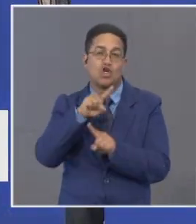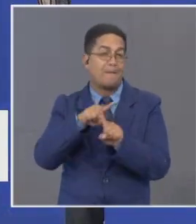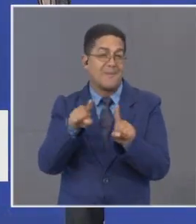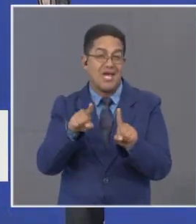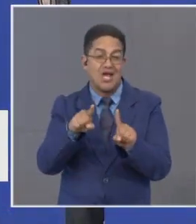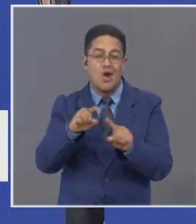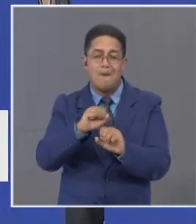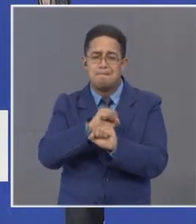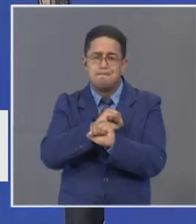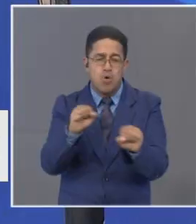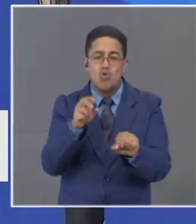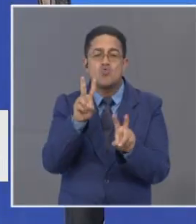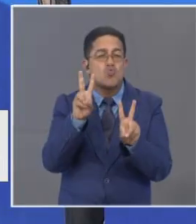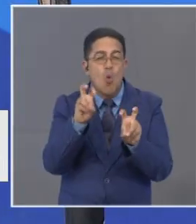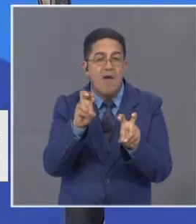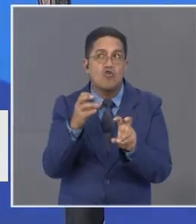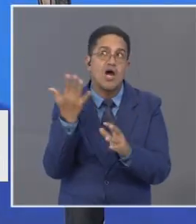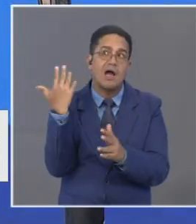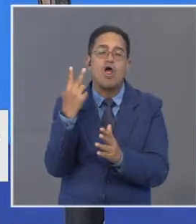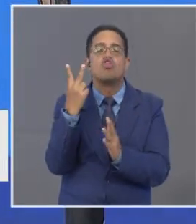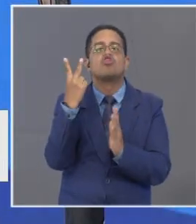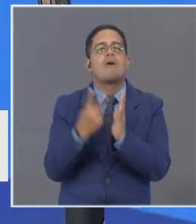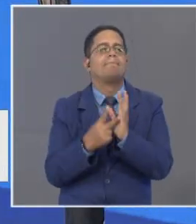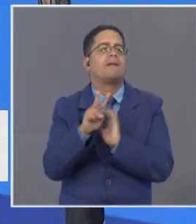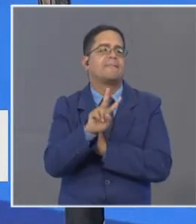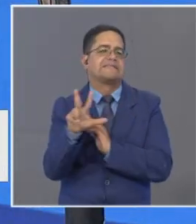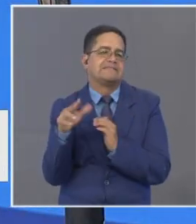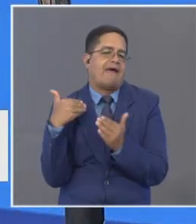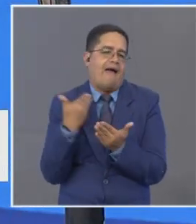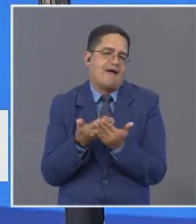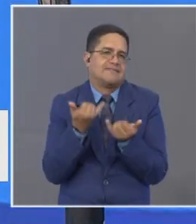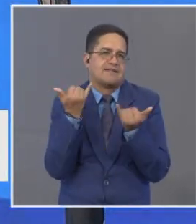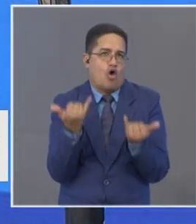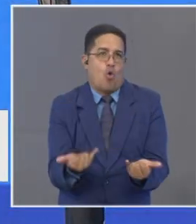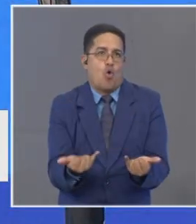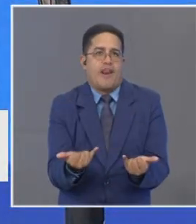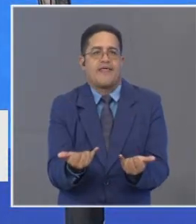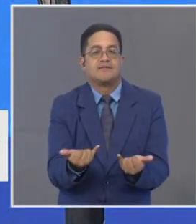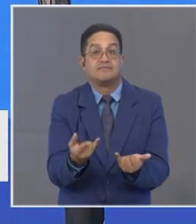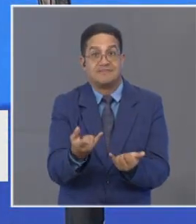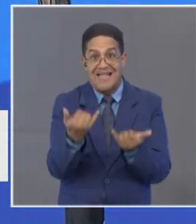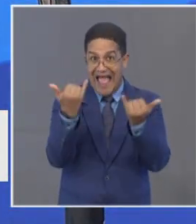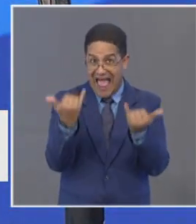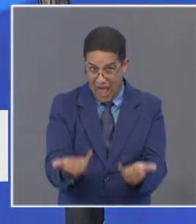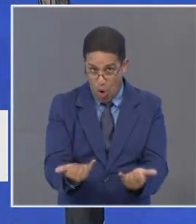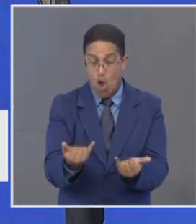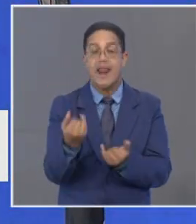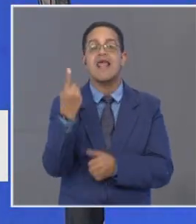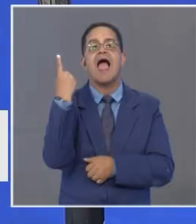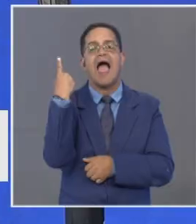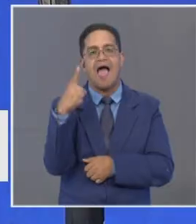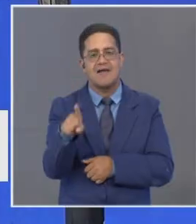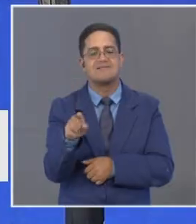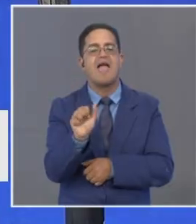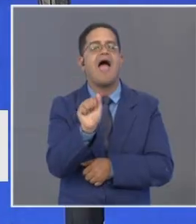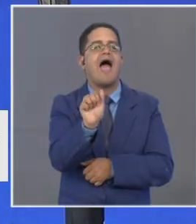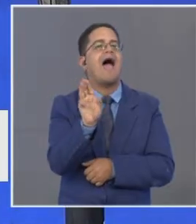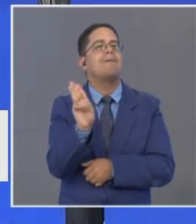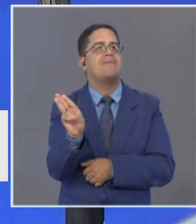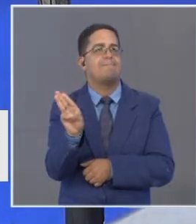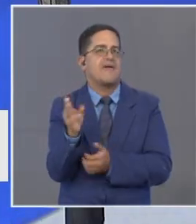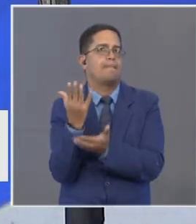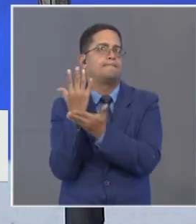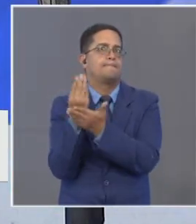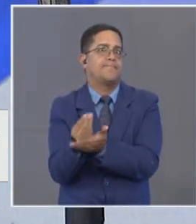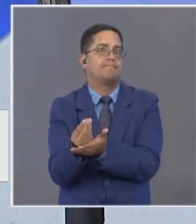sido desde el 2023 para ahorita. Y ya actualmente existen aplicaciones con inteligencia artificial,